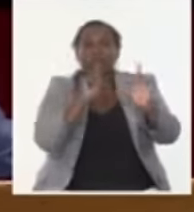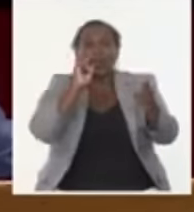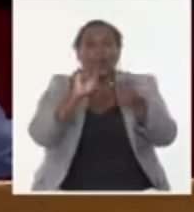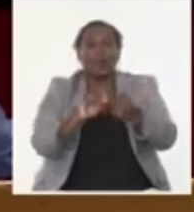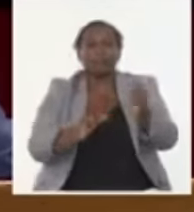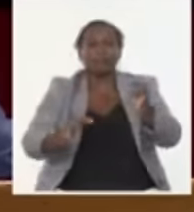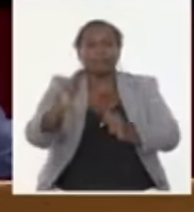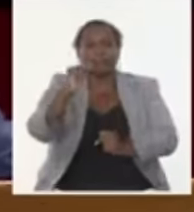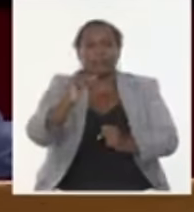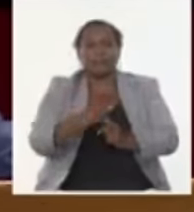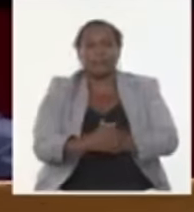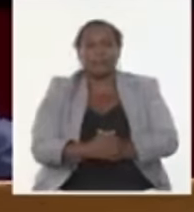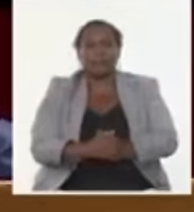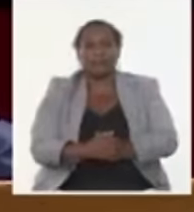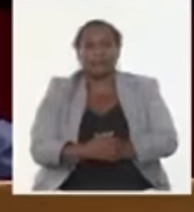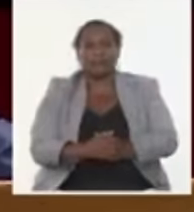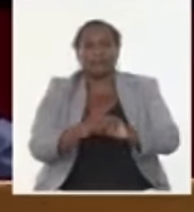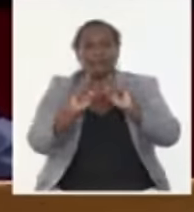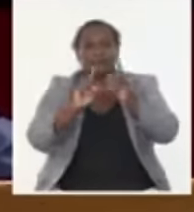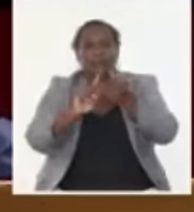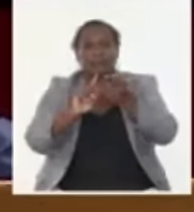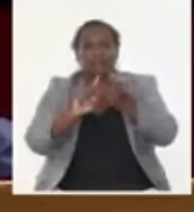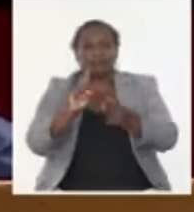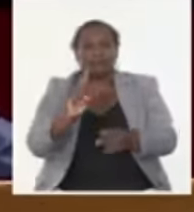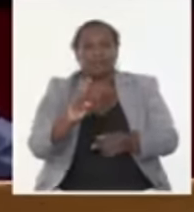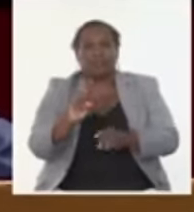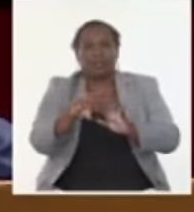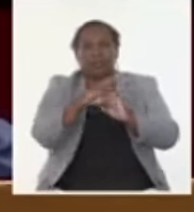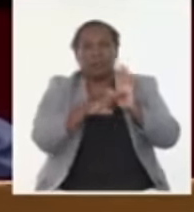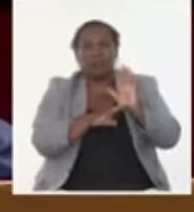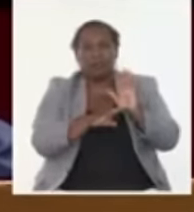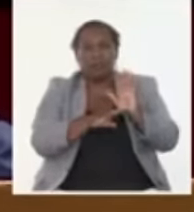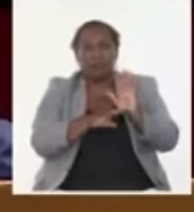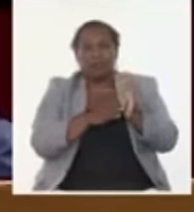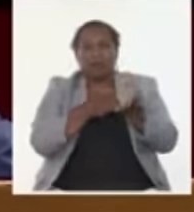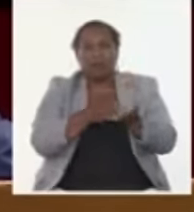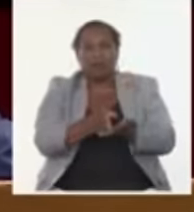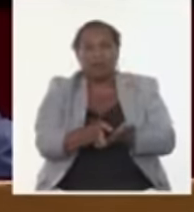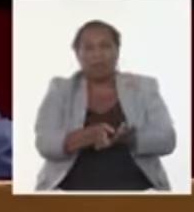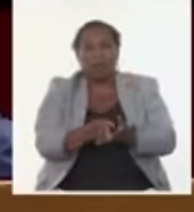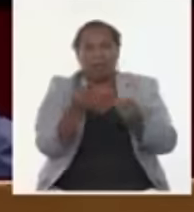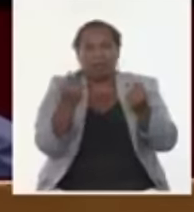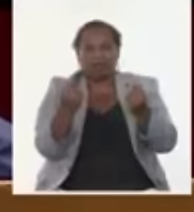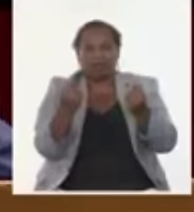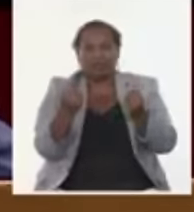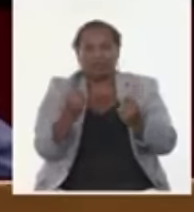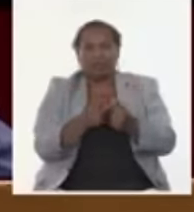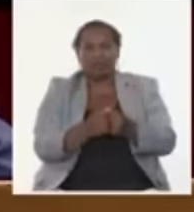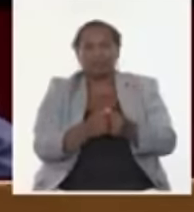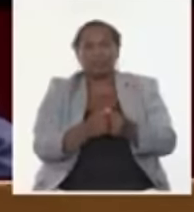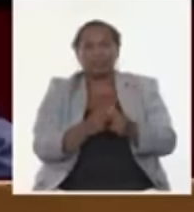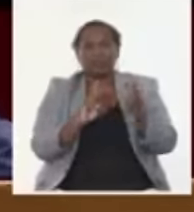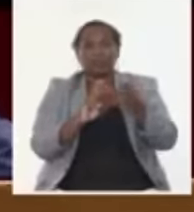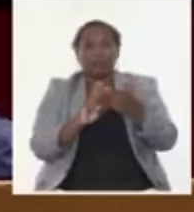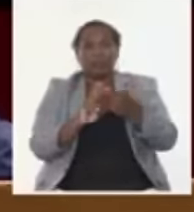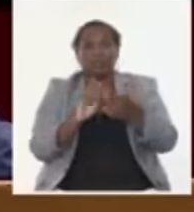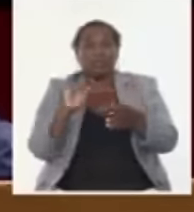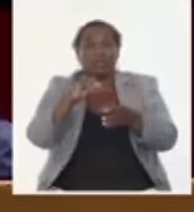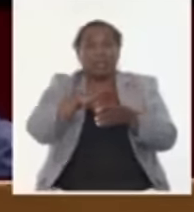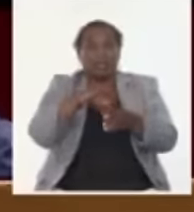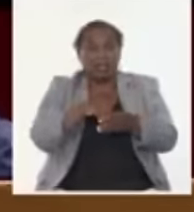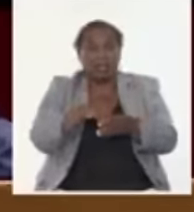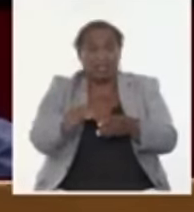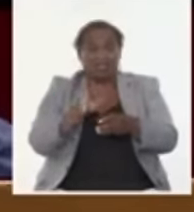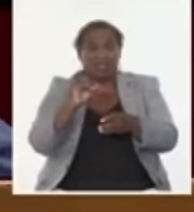principales. Primero, el programa de estabilización macroeconómica, incrementar los ingresos